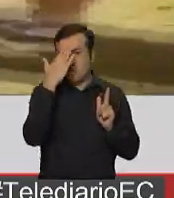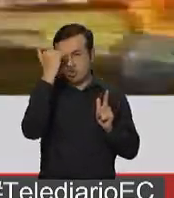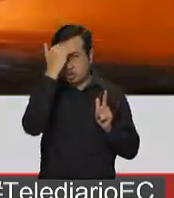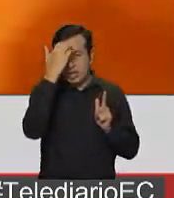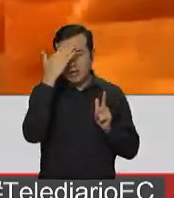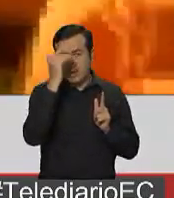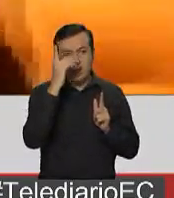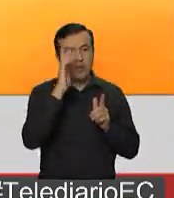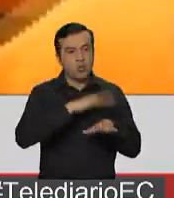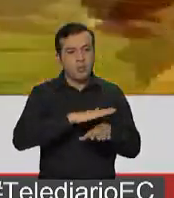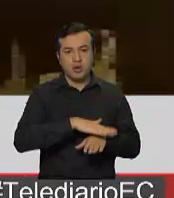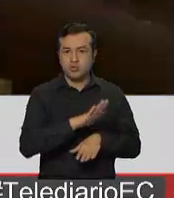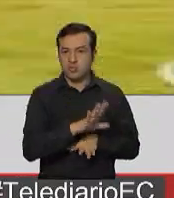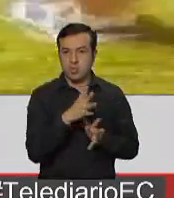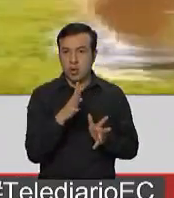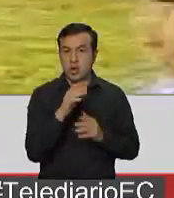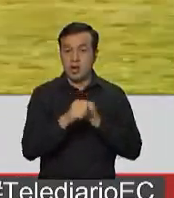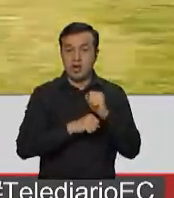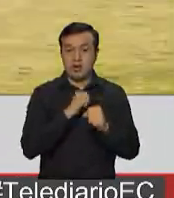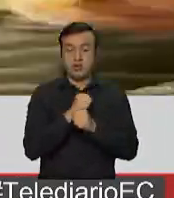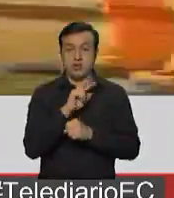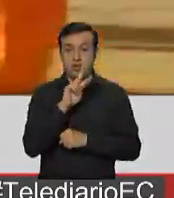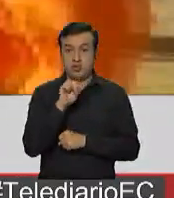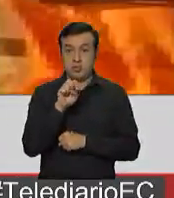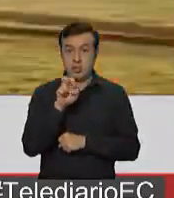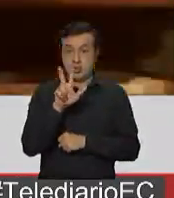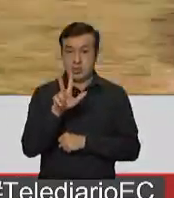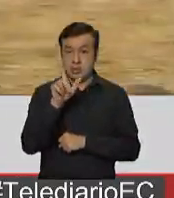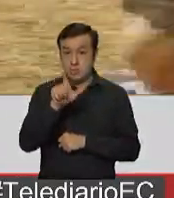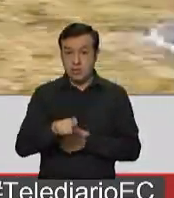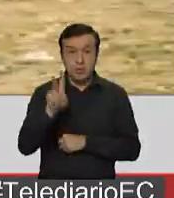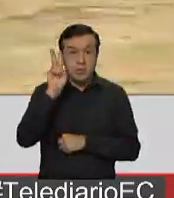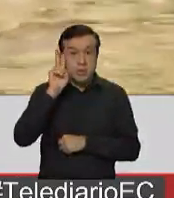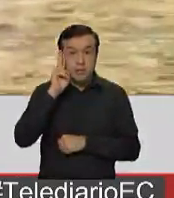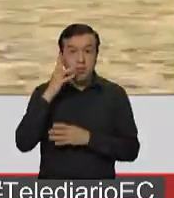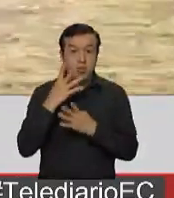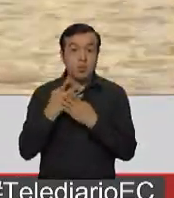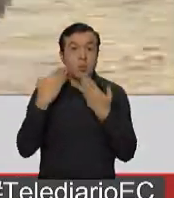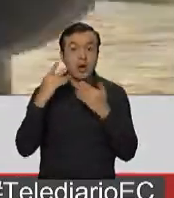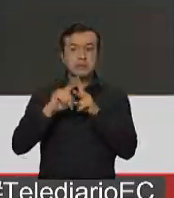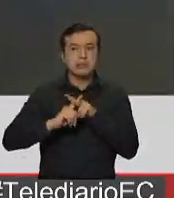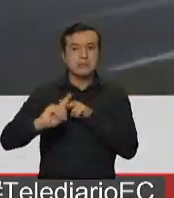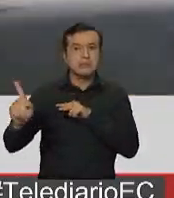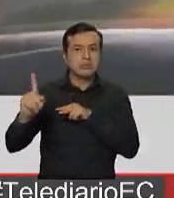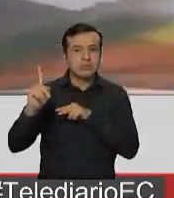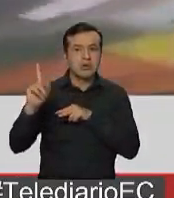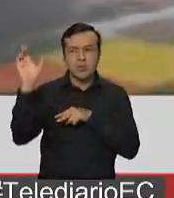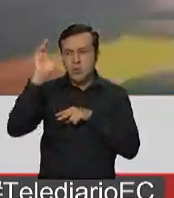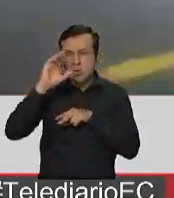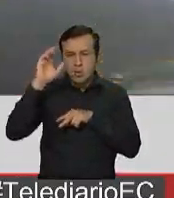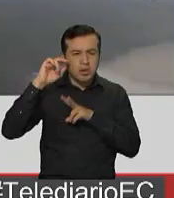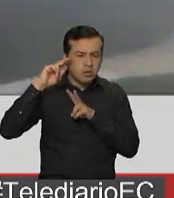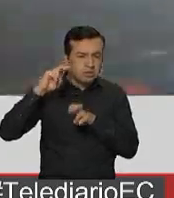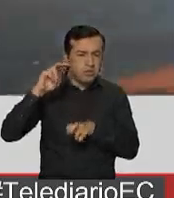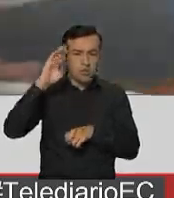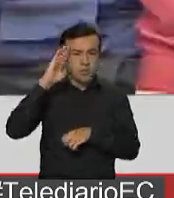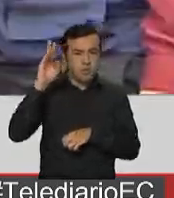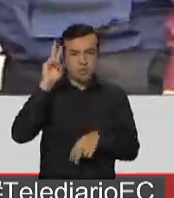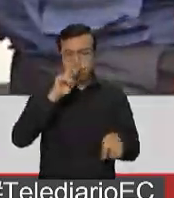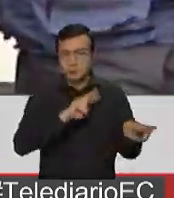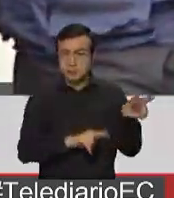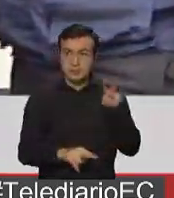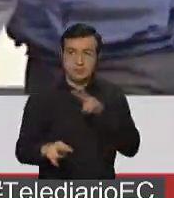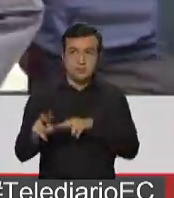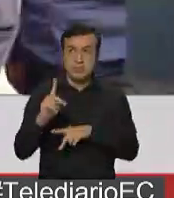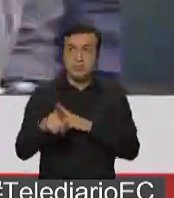alias Rasquiña es que en 2013 escapó de la cárcel La Roca y fue intensamente buscado e investigado por la policía. A